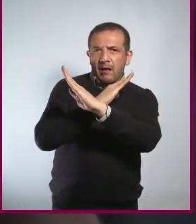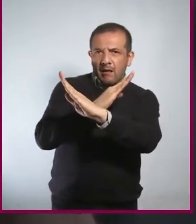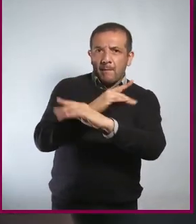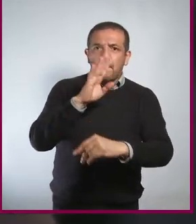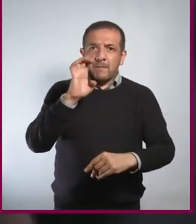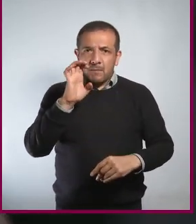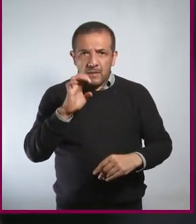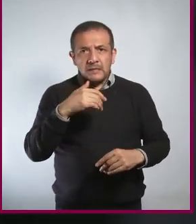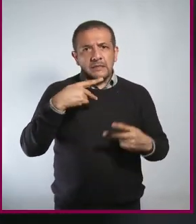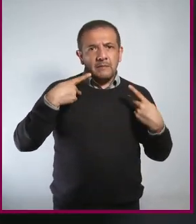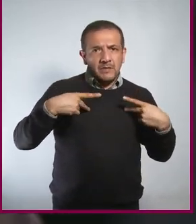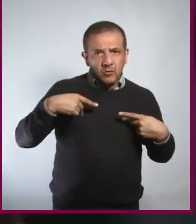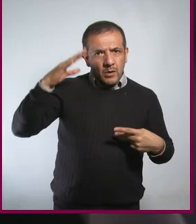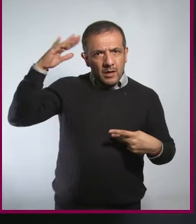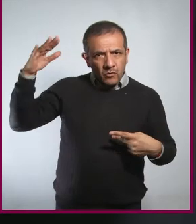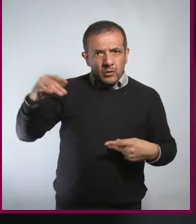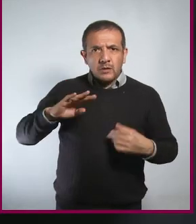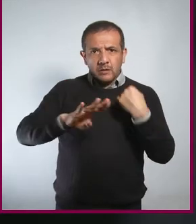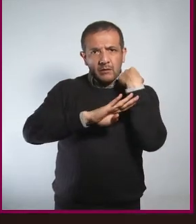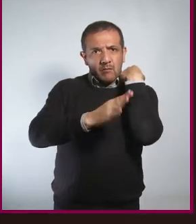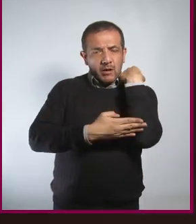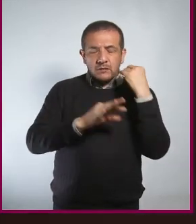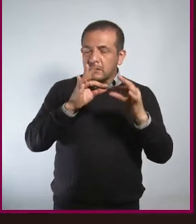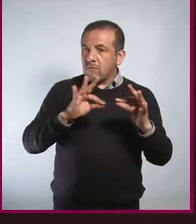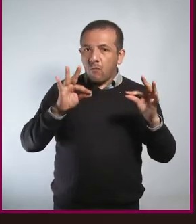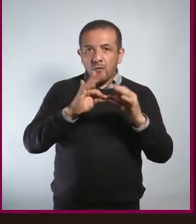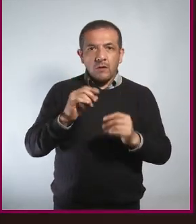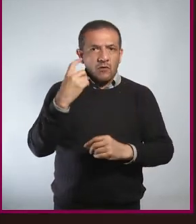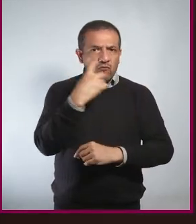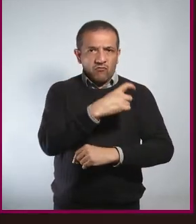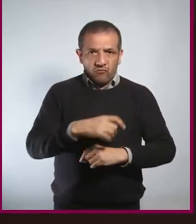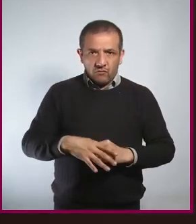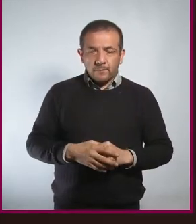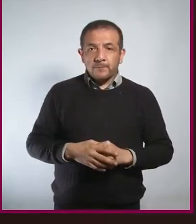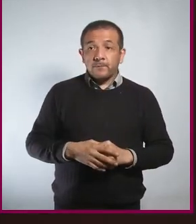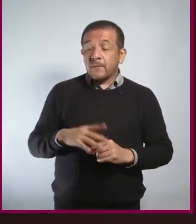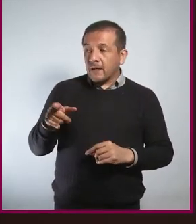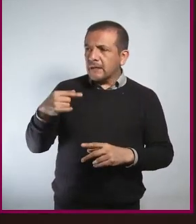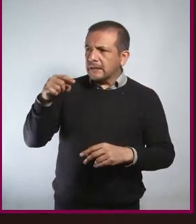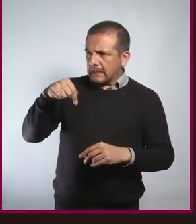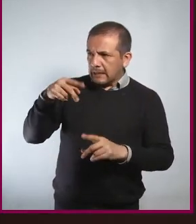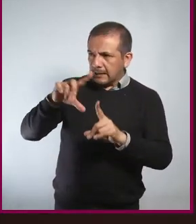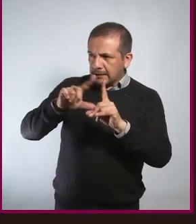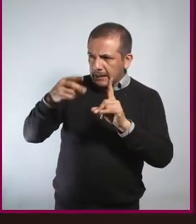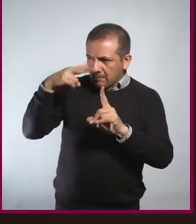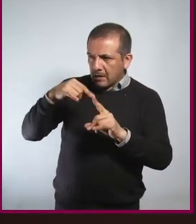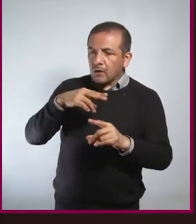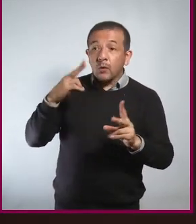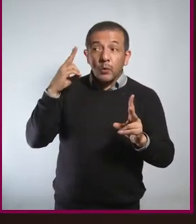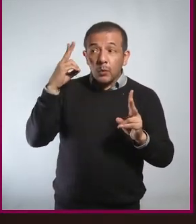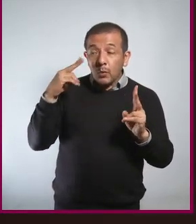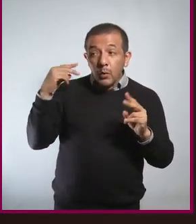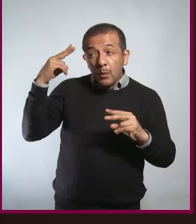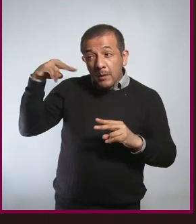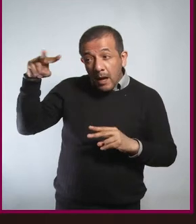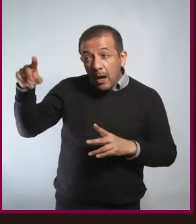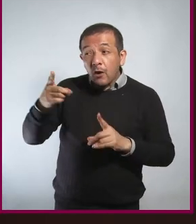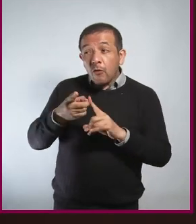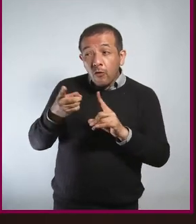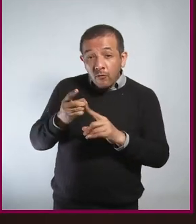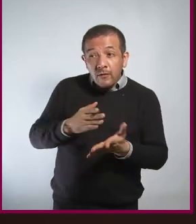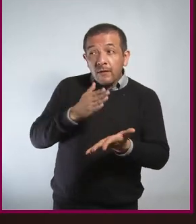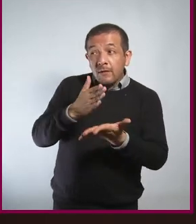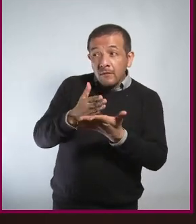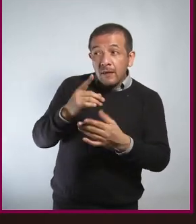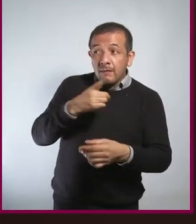bebés hasta adultos mayores y embarazadas. Doctor, si vamos a viajar dentro de México, ¿cómo podemos saber en qué sitios y en qué